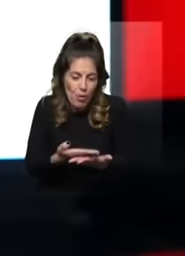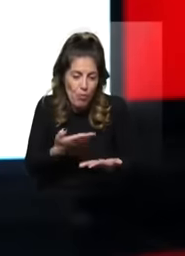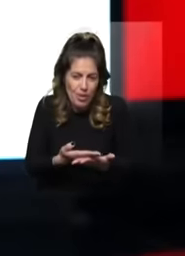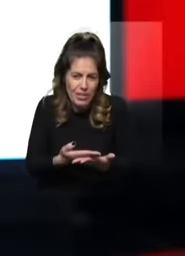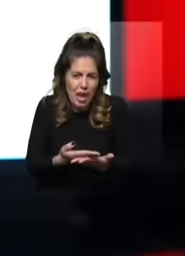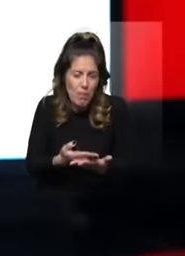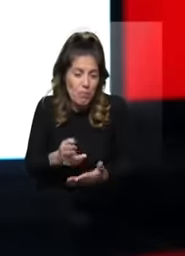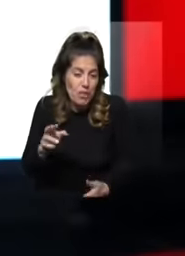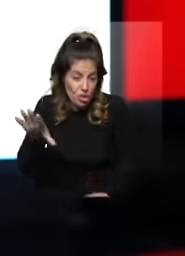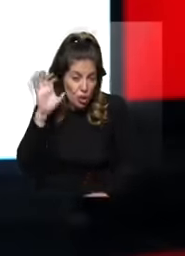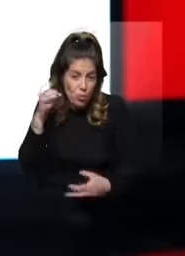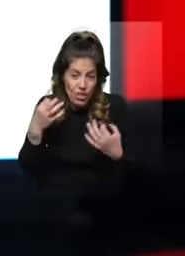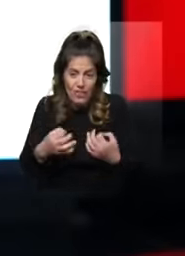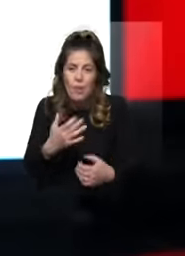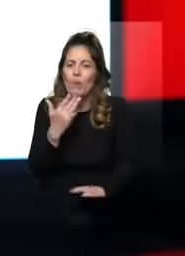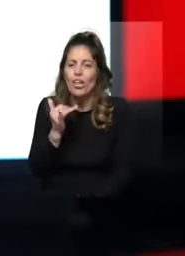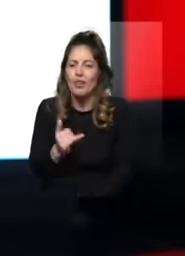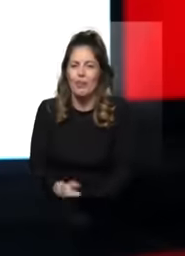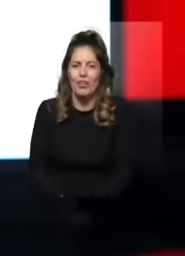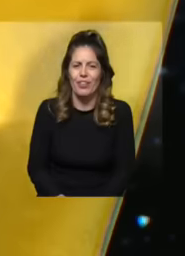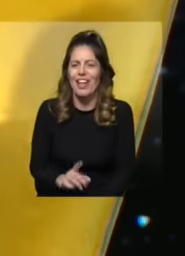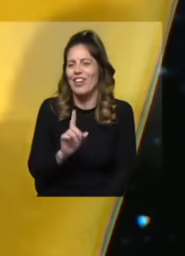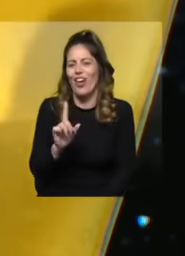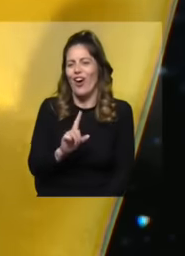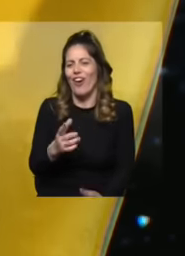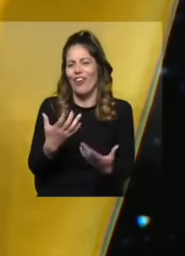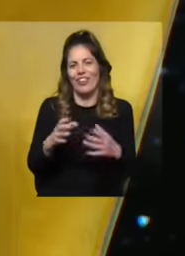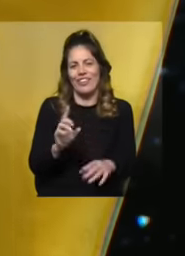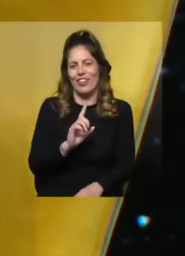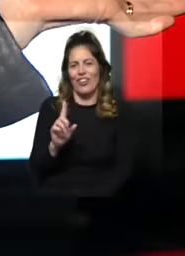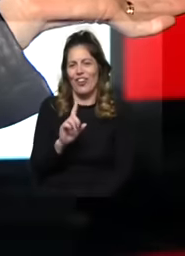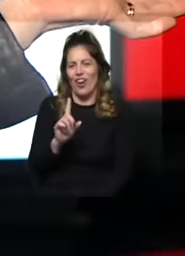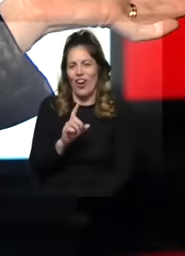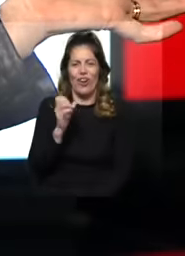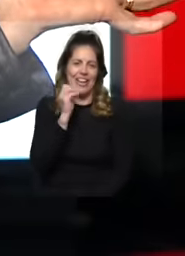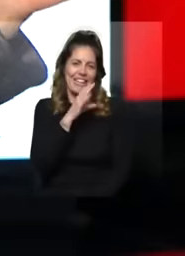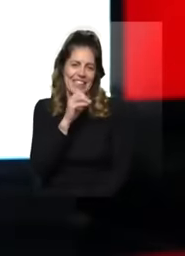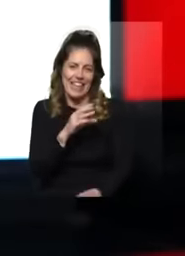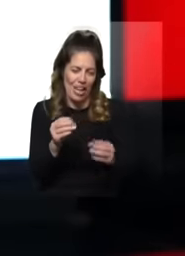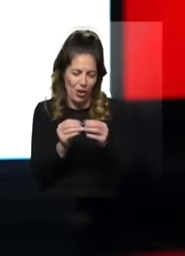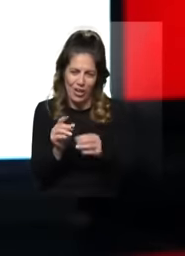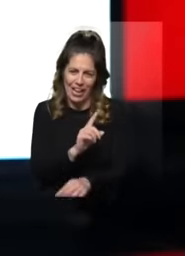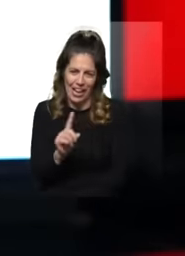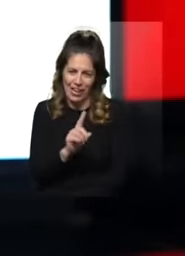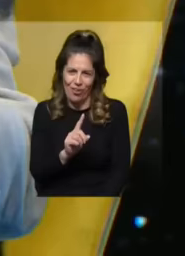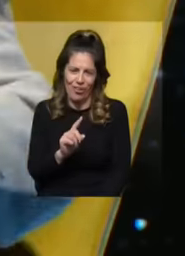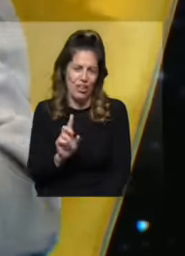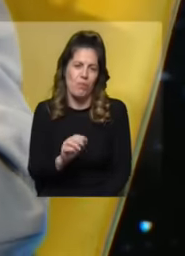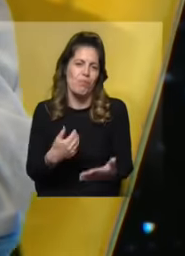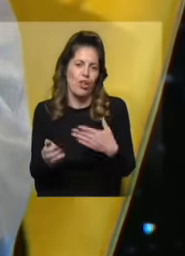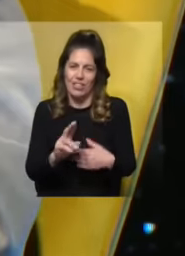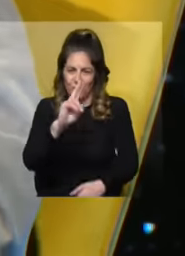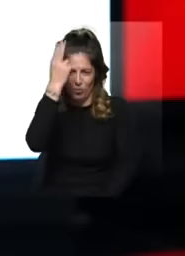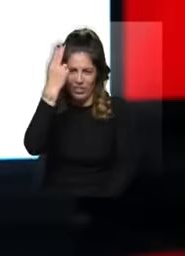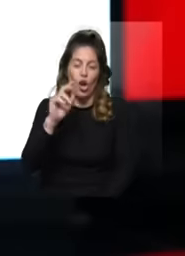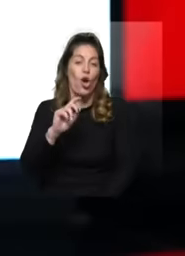suena fenómeno. Sí. Por ejemplo, no querés decir. Malo. No voy a criticar a colegas, aunque no sean uruguayos. La que te gusta, la que te